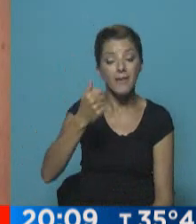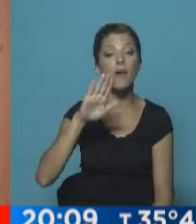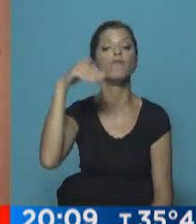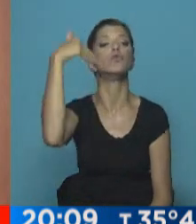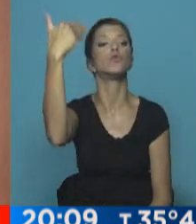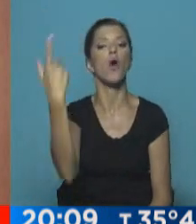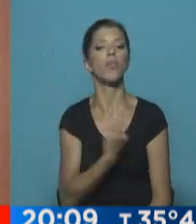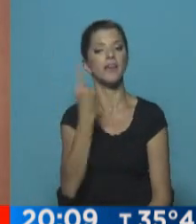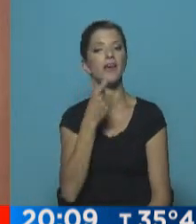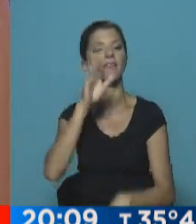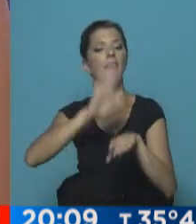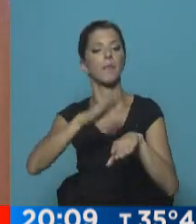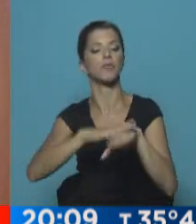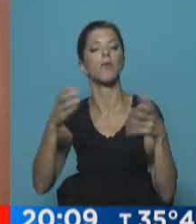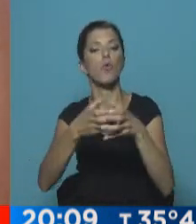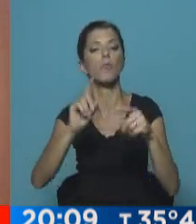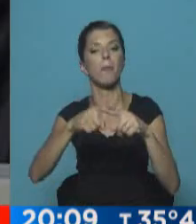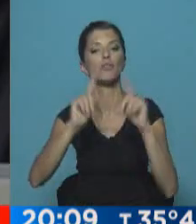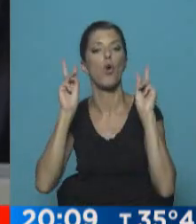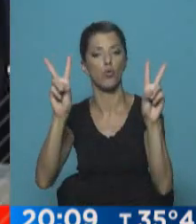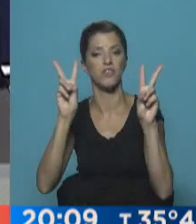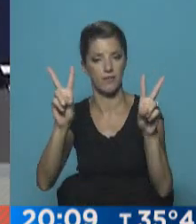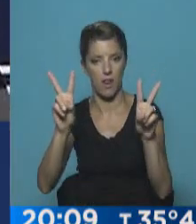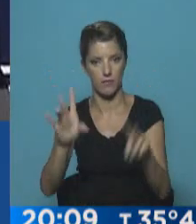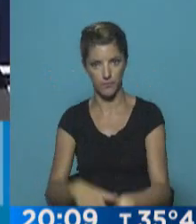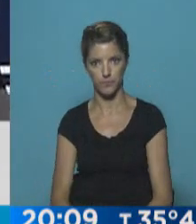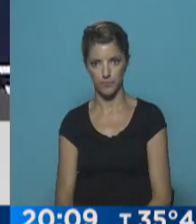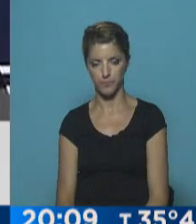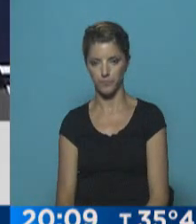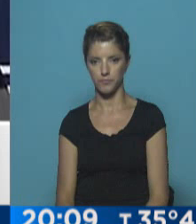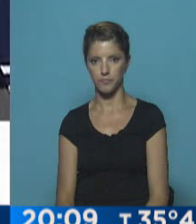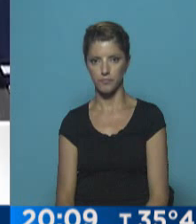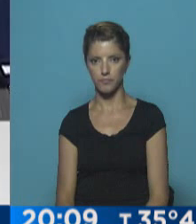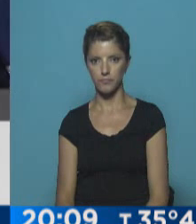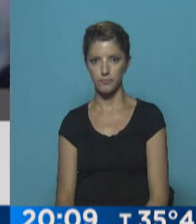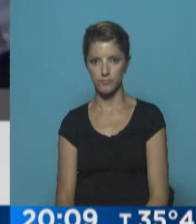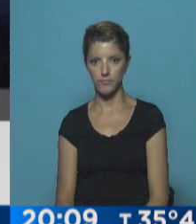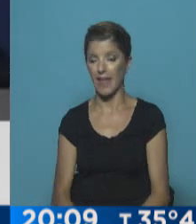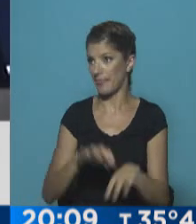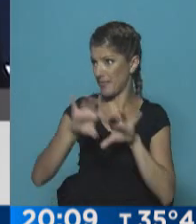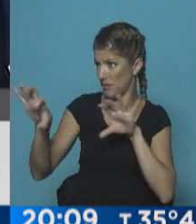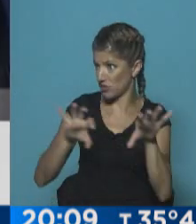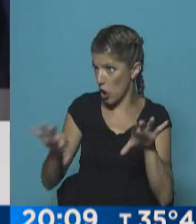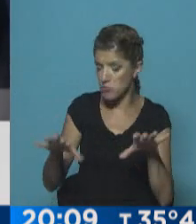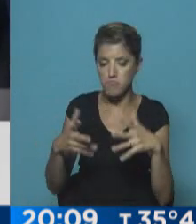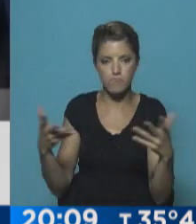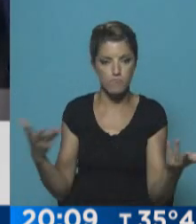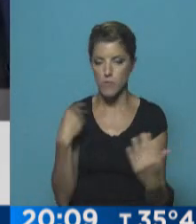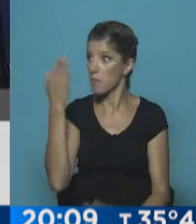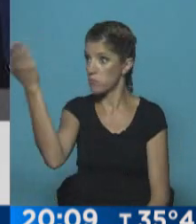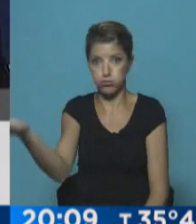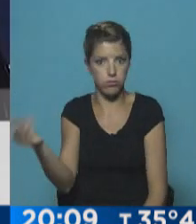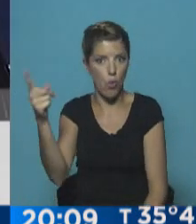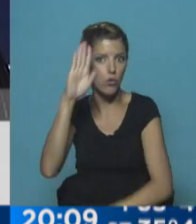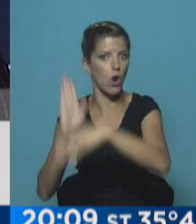dirigente a cargo del partido justicialista la división y acá me acompaña el uno de los